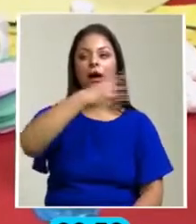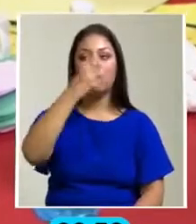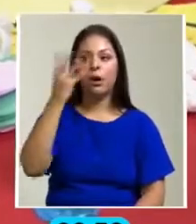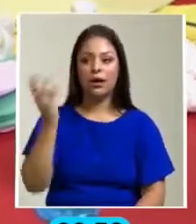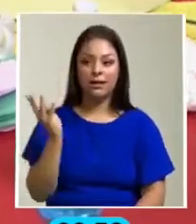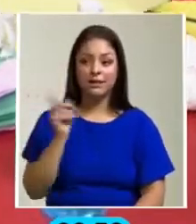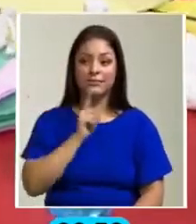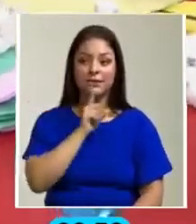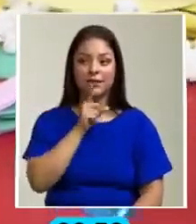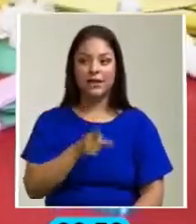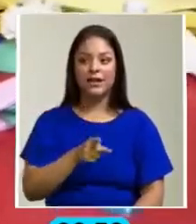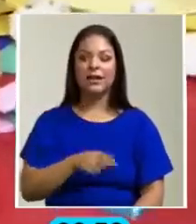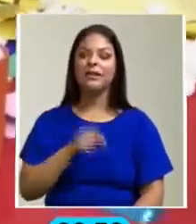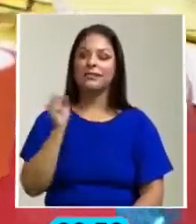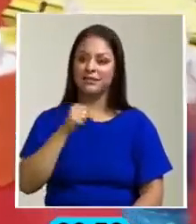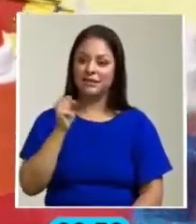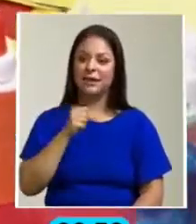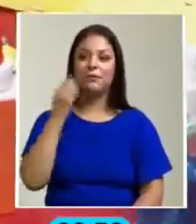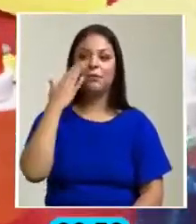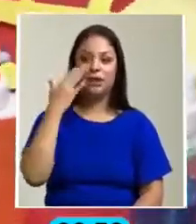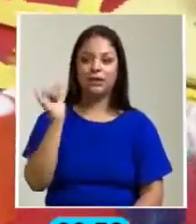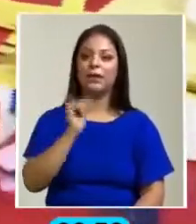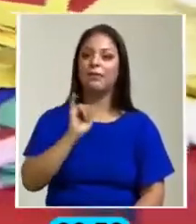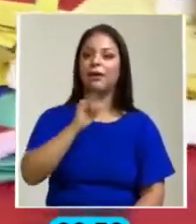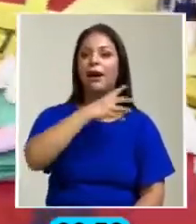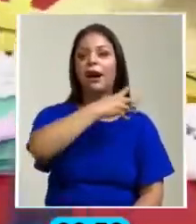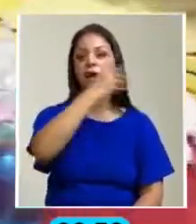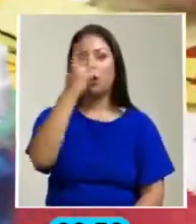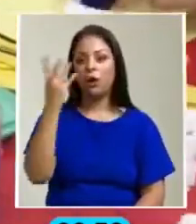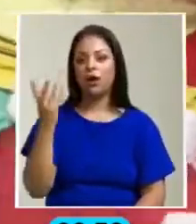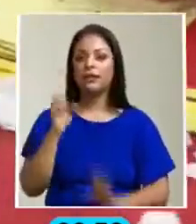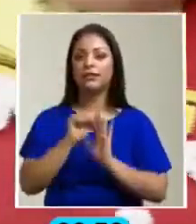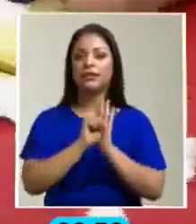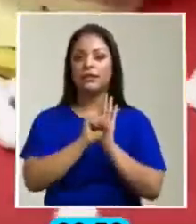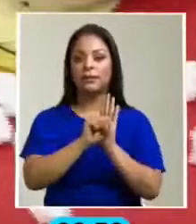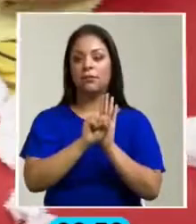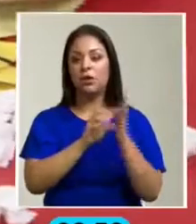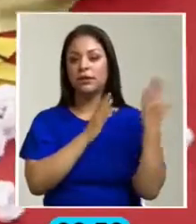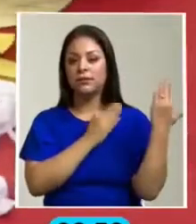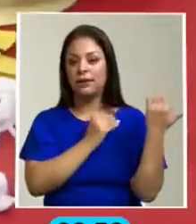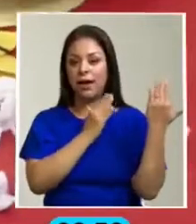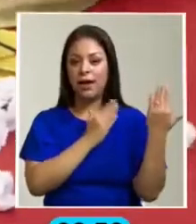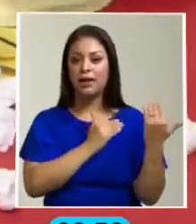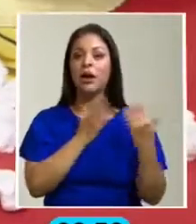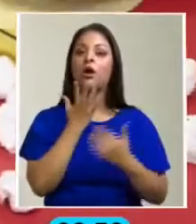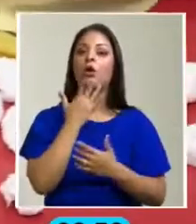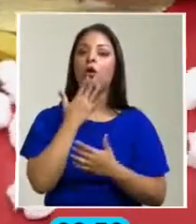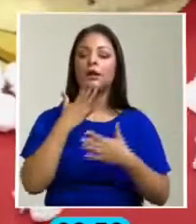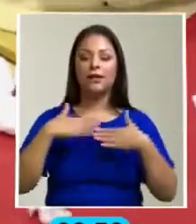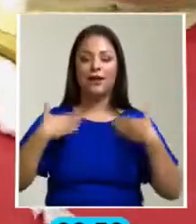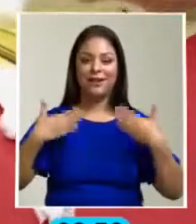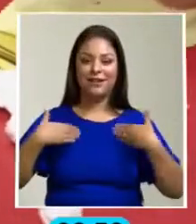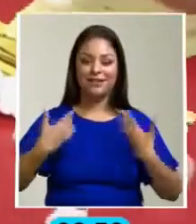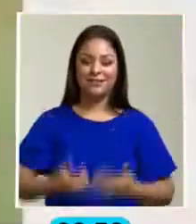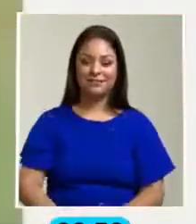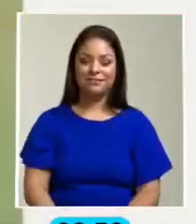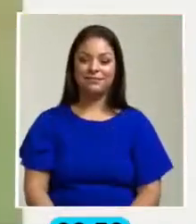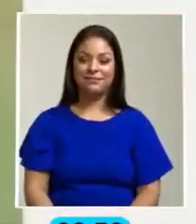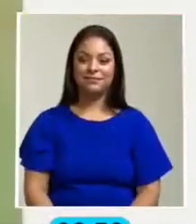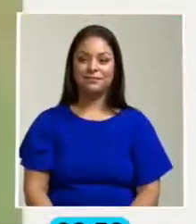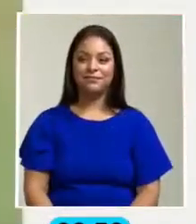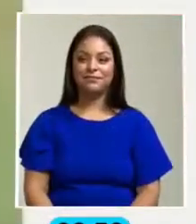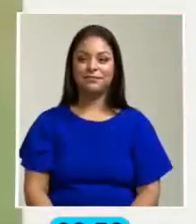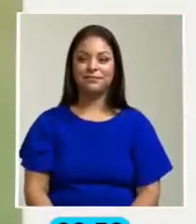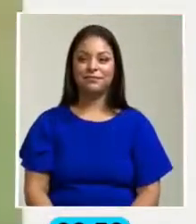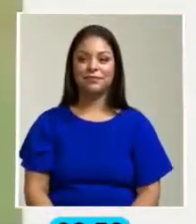bien, claro, porque el arco iris simboliza la esperanza, exactamente, ¿verdad? Y los colores, la alegría. Entonces, ¡ay, qué bonito! Yo creo